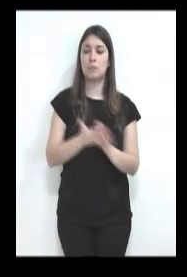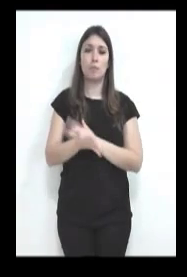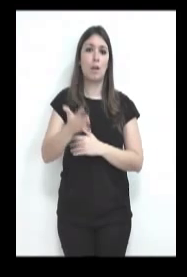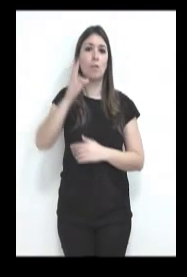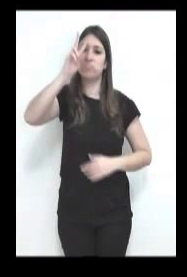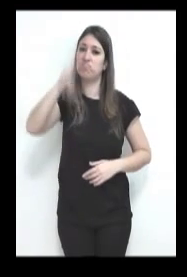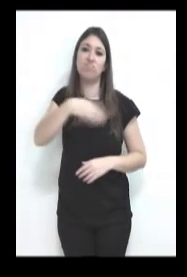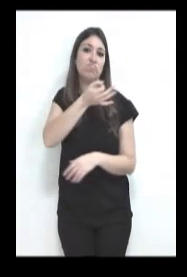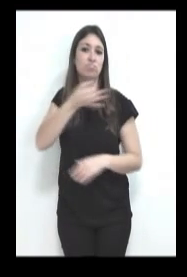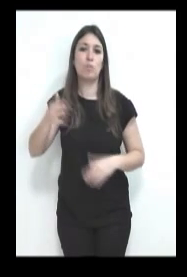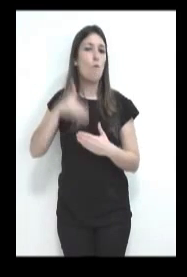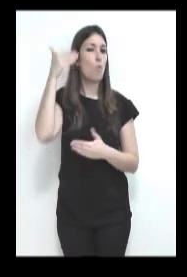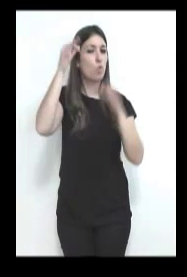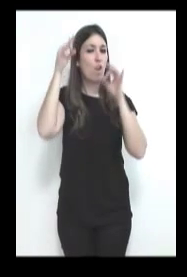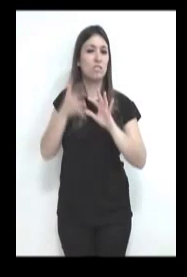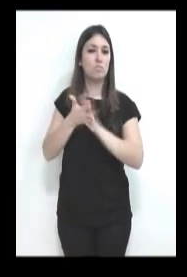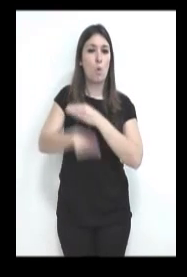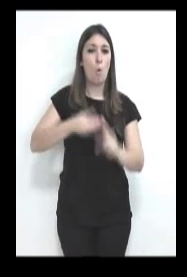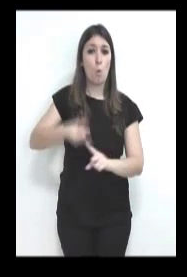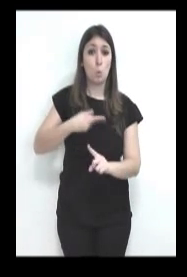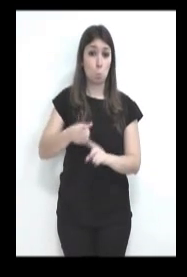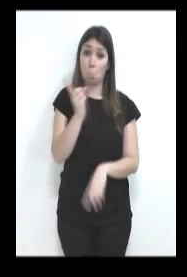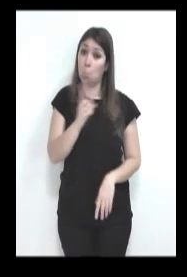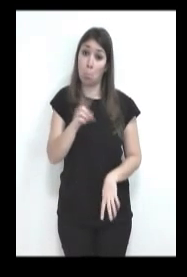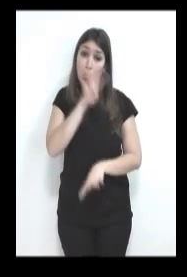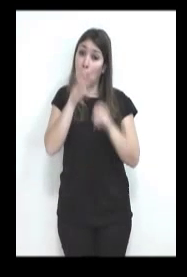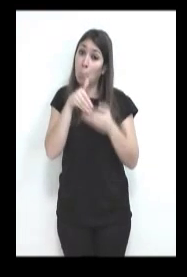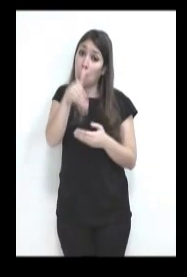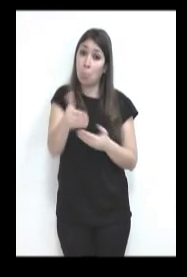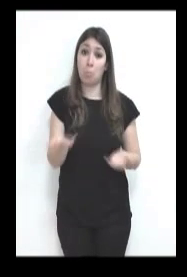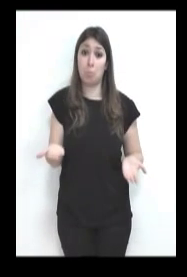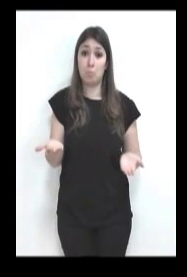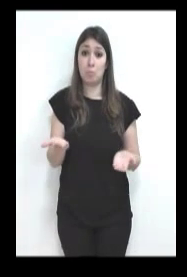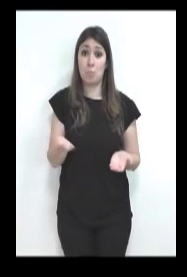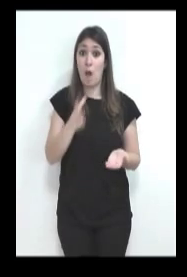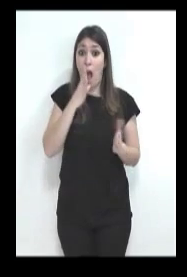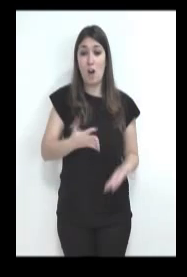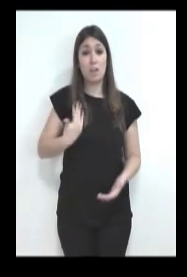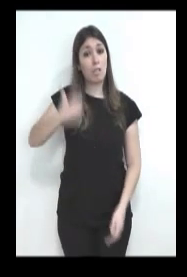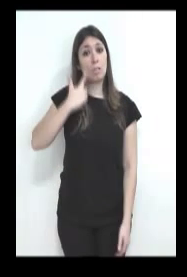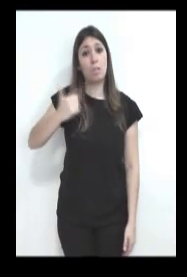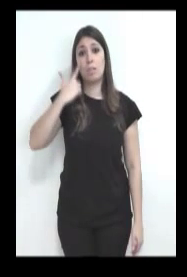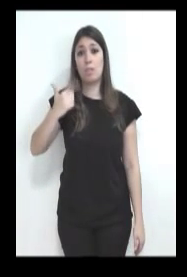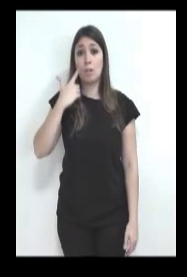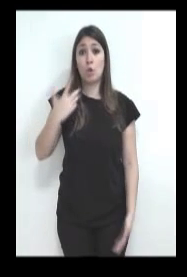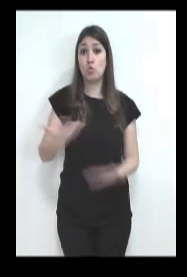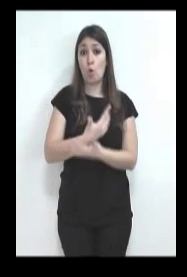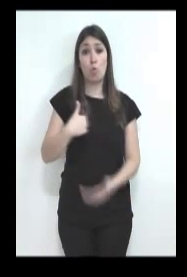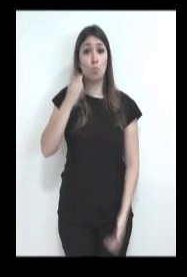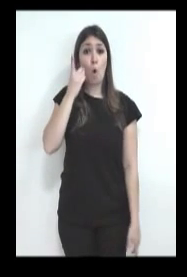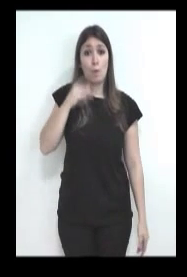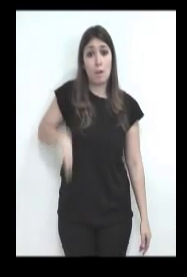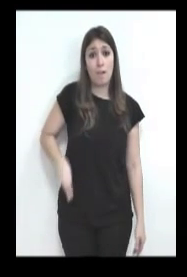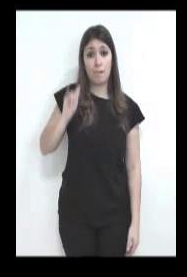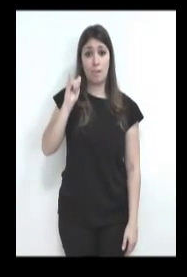interfaz de facto o será el interfaz de facto. Es muy probable, porque empezamos a estar muy acostumbrados a llevar un móvil y en